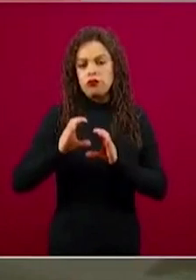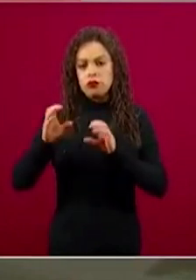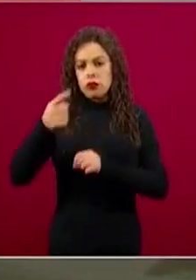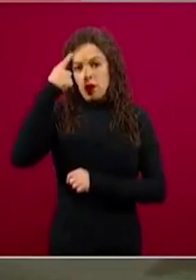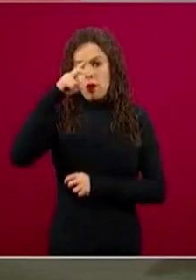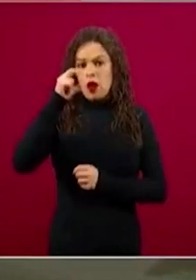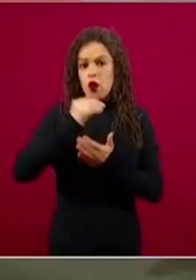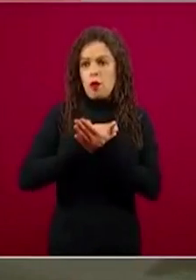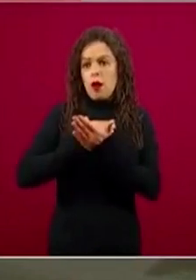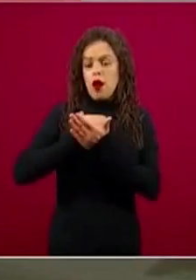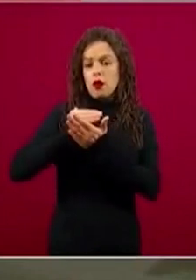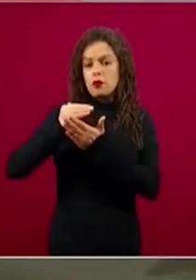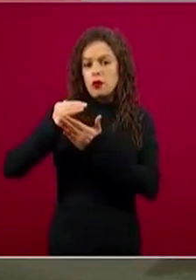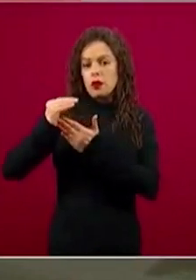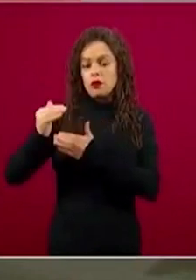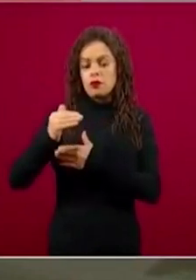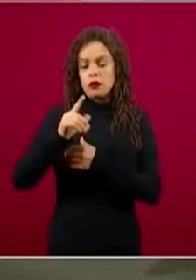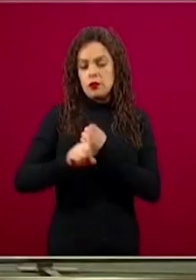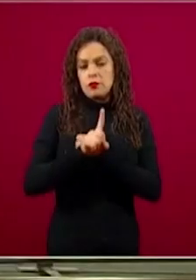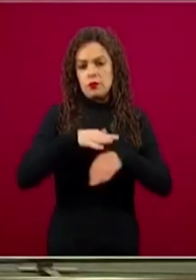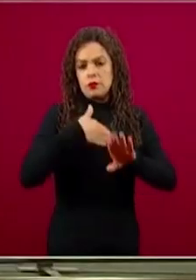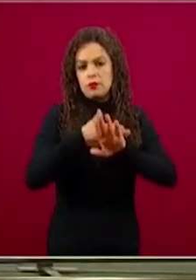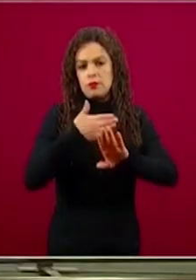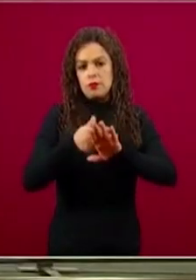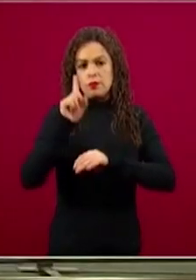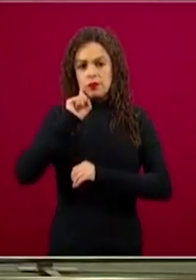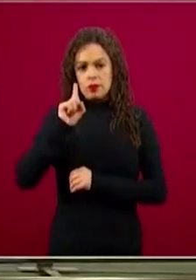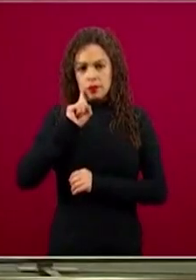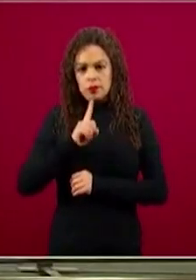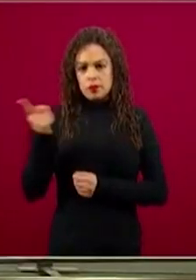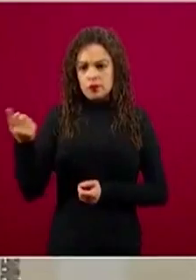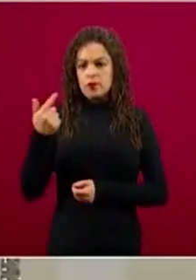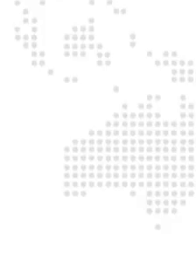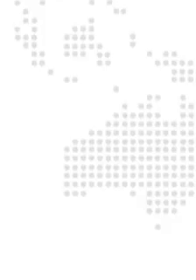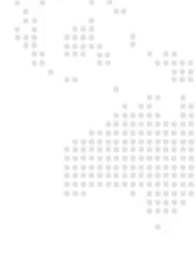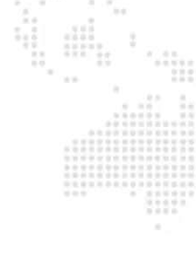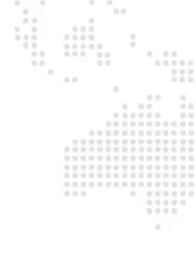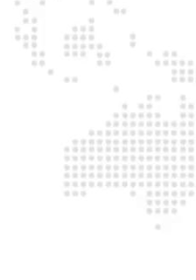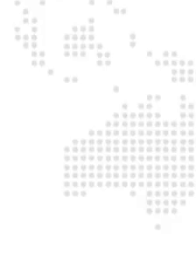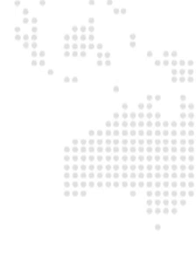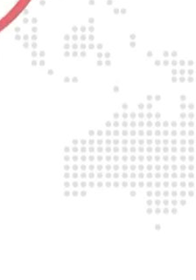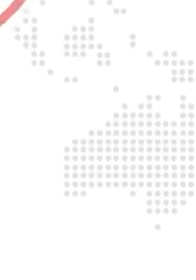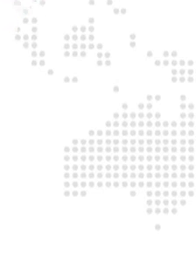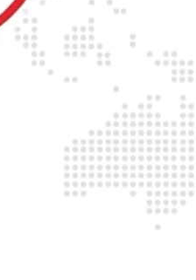han estado dando un seguimiento muy estrecho y nos van a hacer un informe sobre esto en muy pocos días.